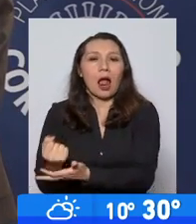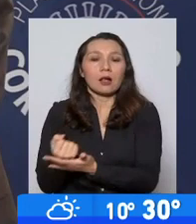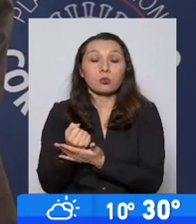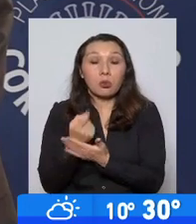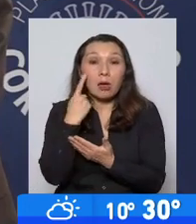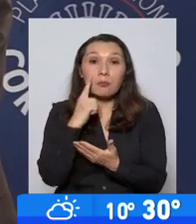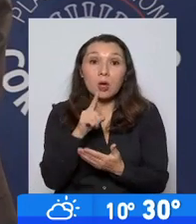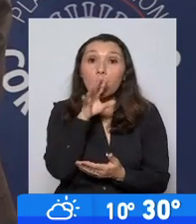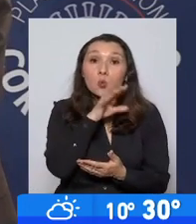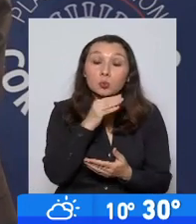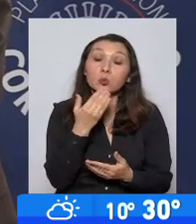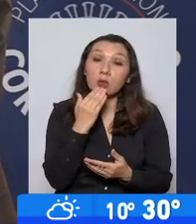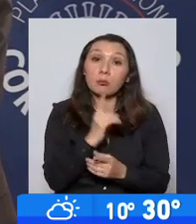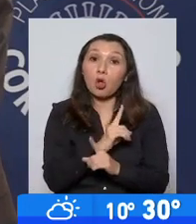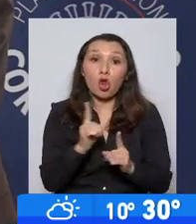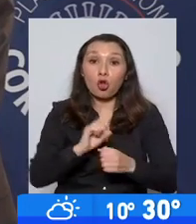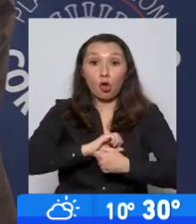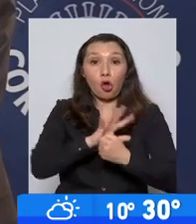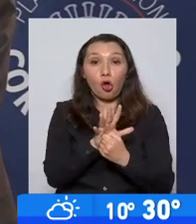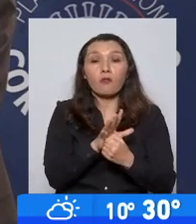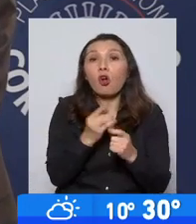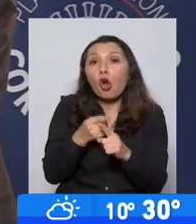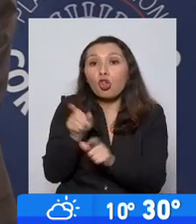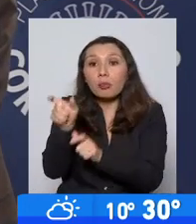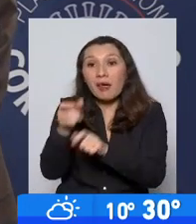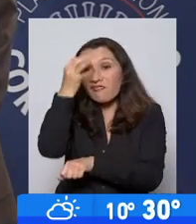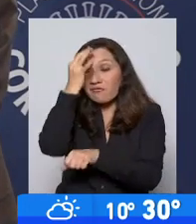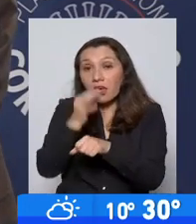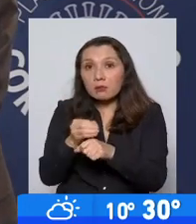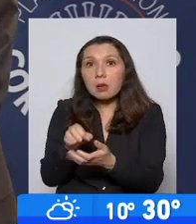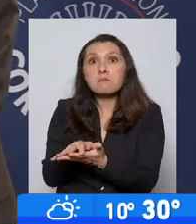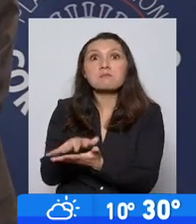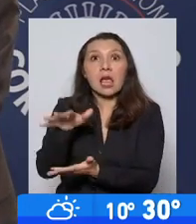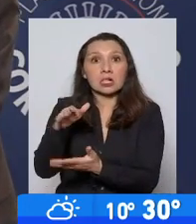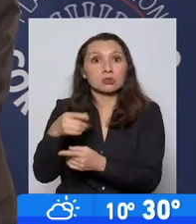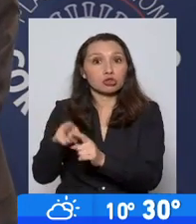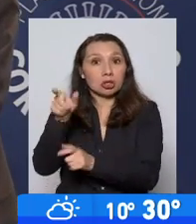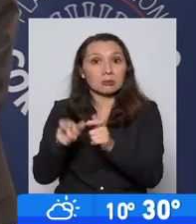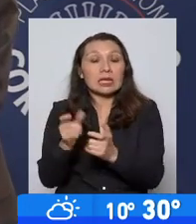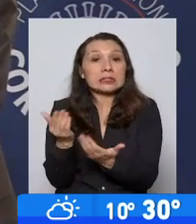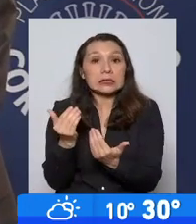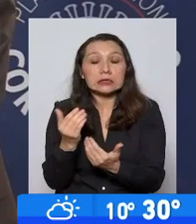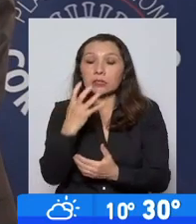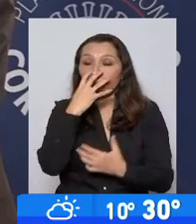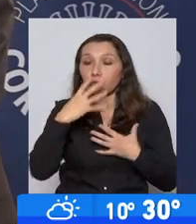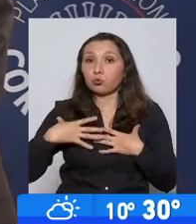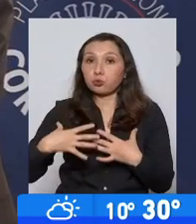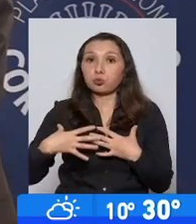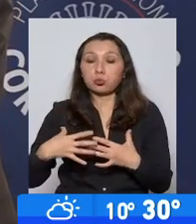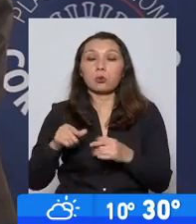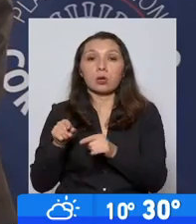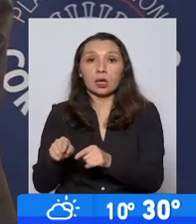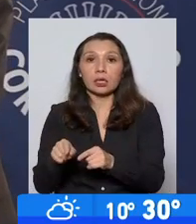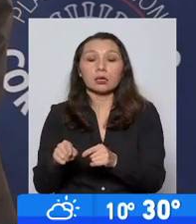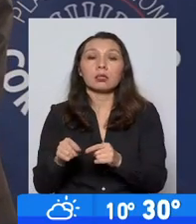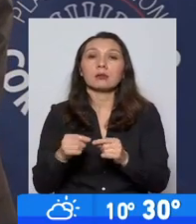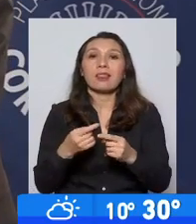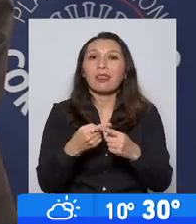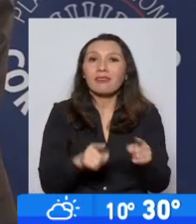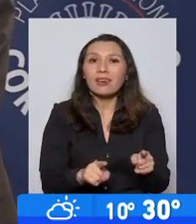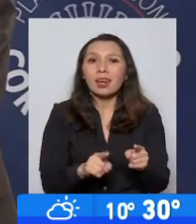a pesar del uso, incluso en no coronavirus, en pacientes de otro tipo, que ha aumentado, ojo, de respiradores, ventiladores